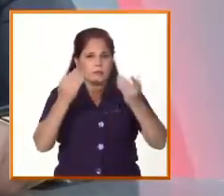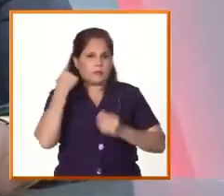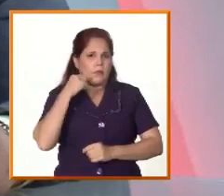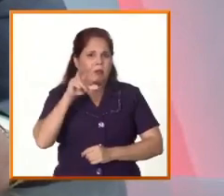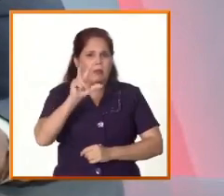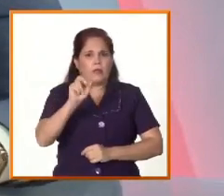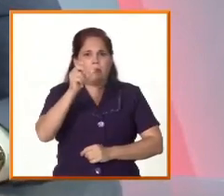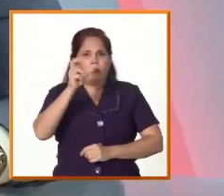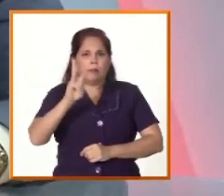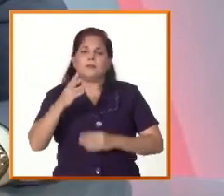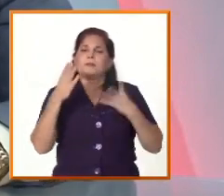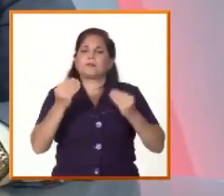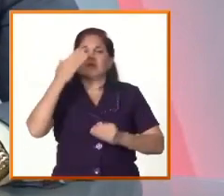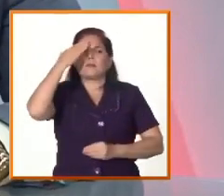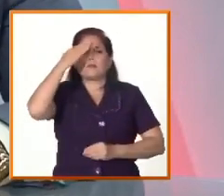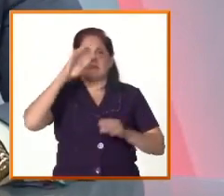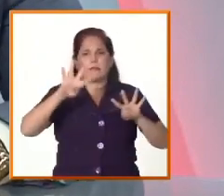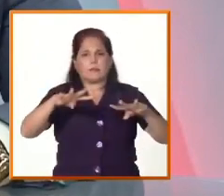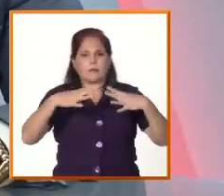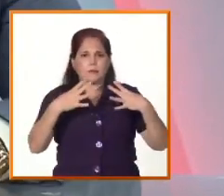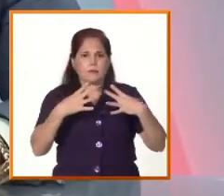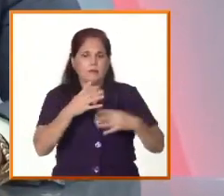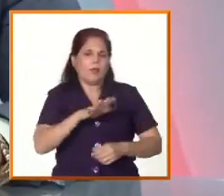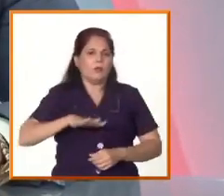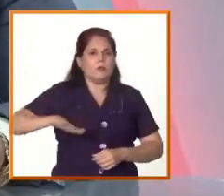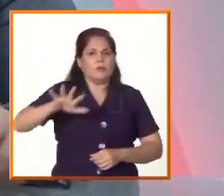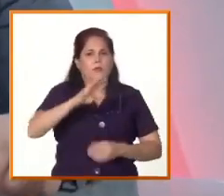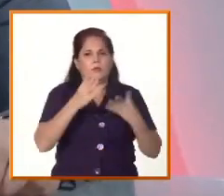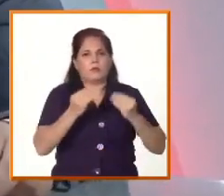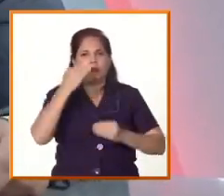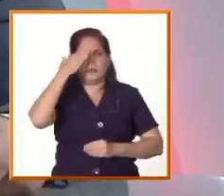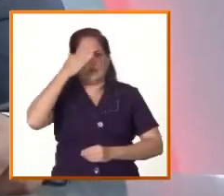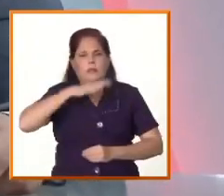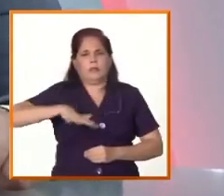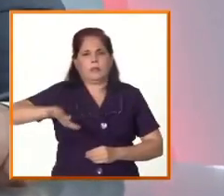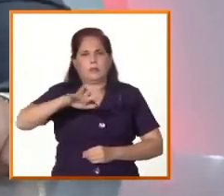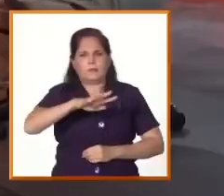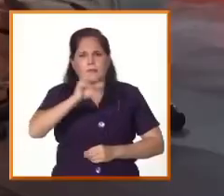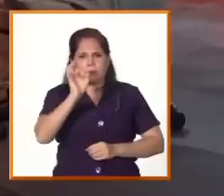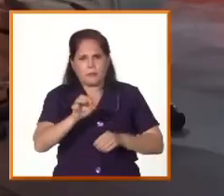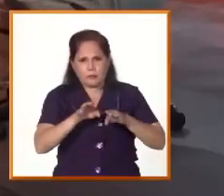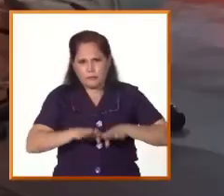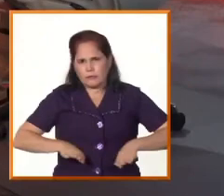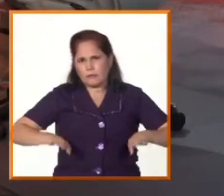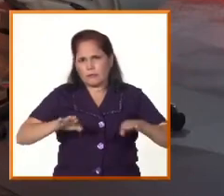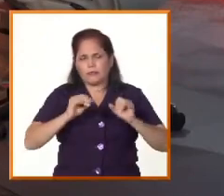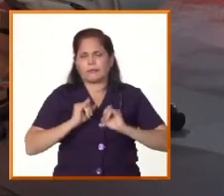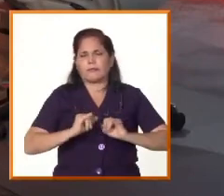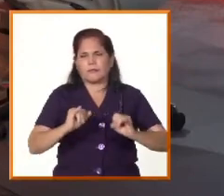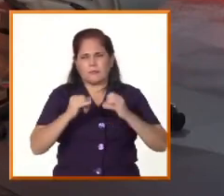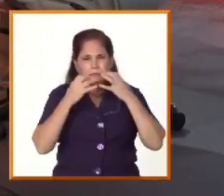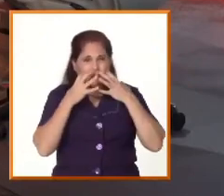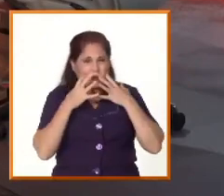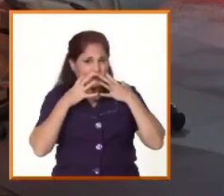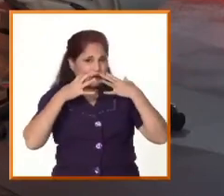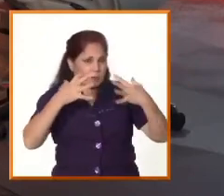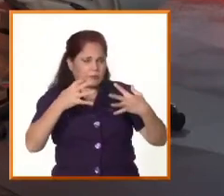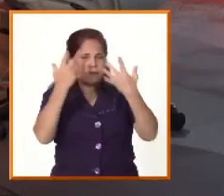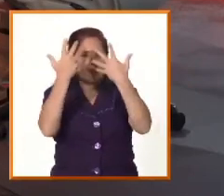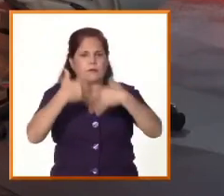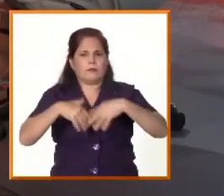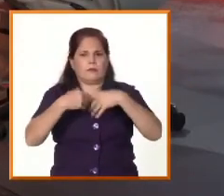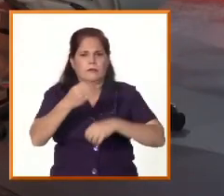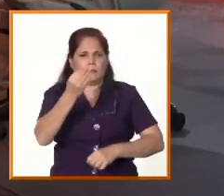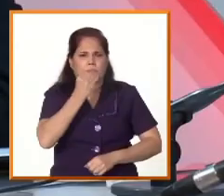año 2020 Bueno muchísimas gracias ministro gracias a los compañeros que han estado con nosotros en la mesa redonda de información amplia sobre la industria